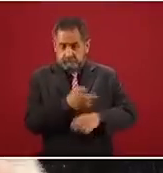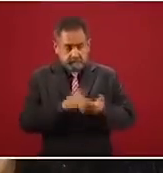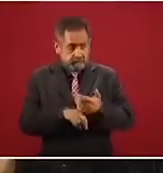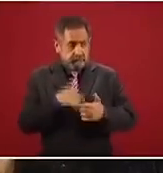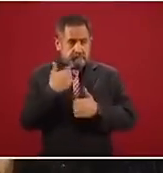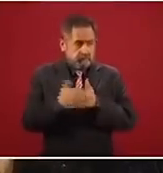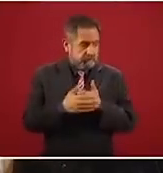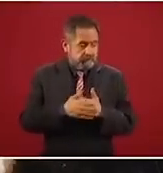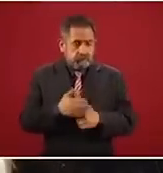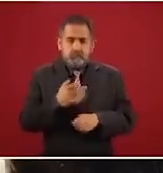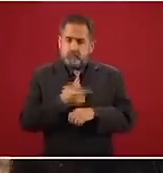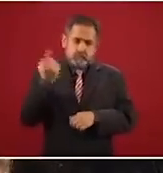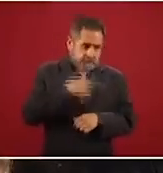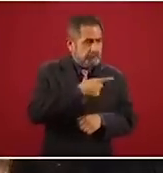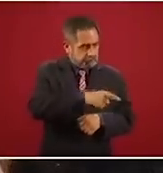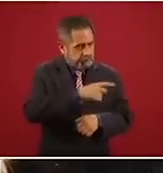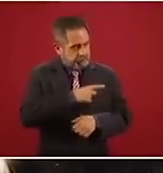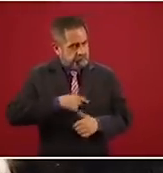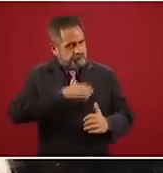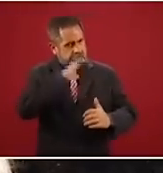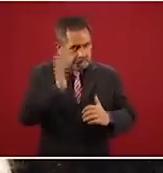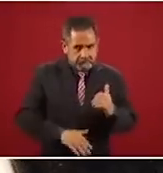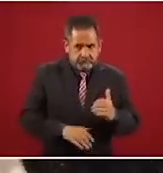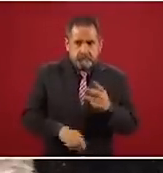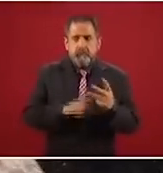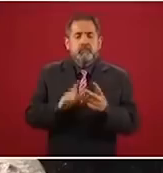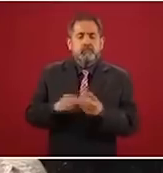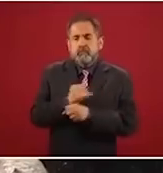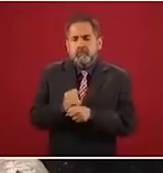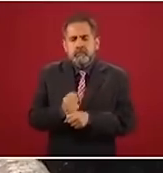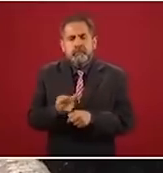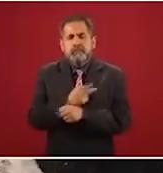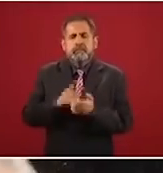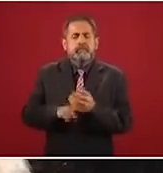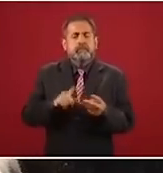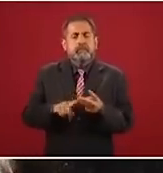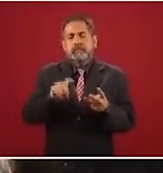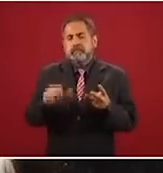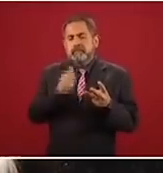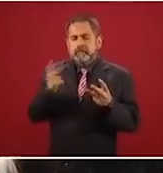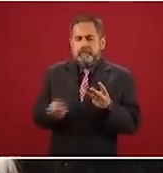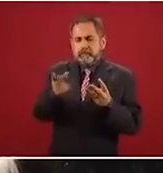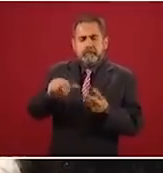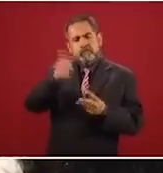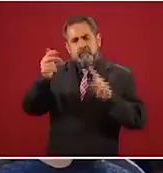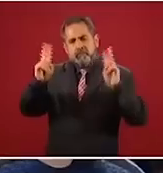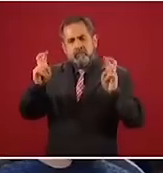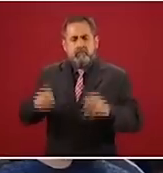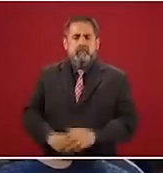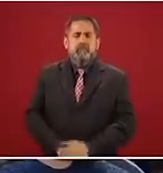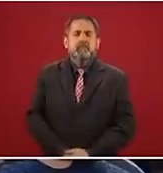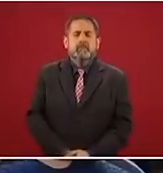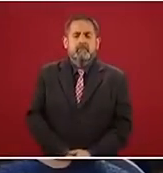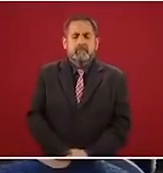para terminar las obras y saber si se está investigando o qué sucede con ellas. Y otra pregunta sobre otro tema, por favor.